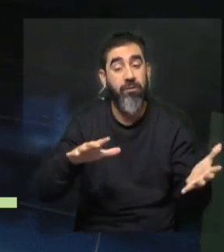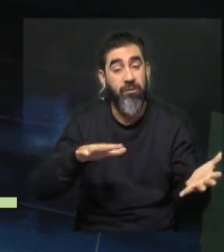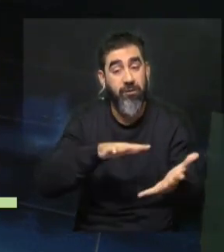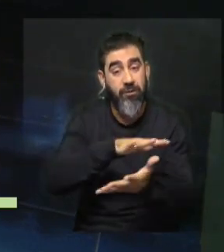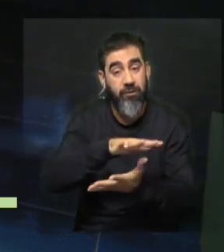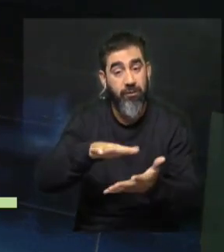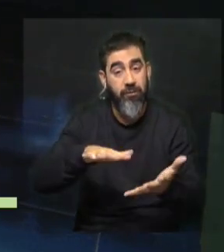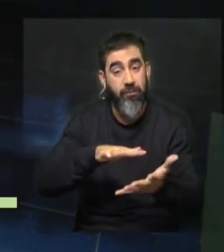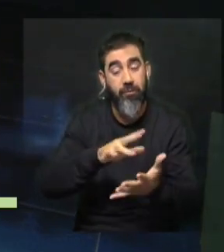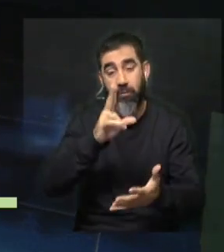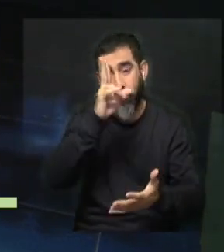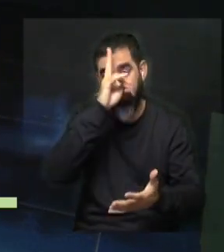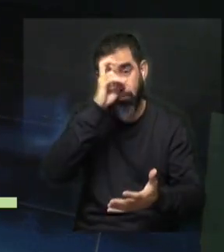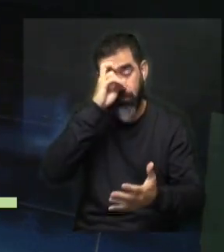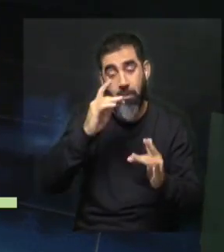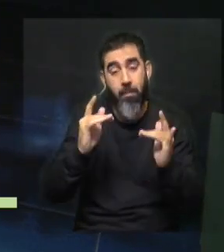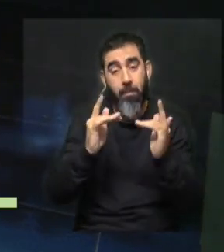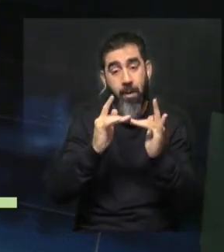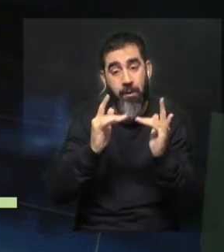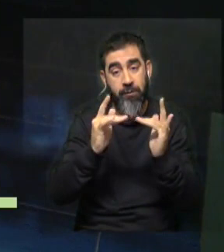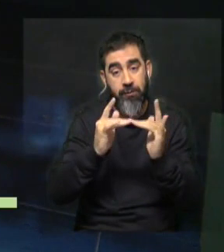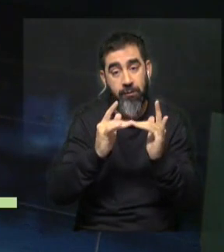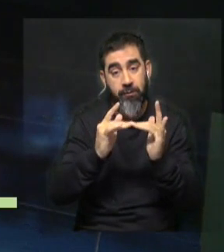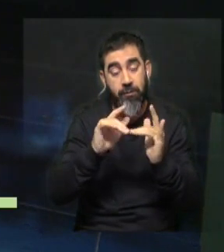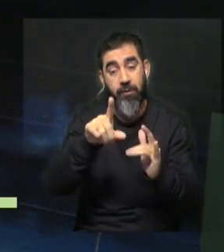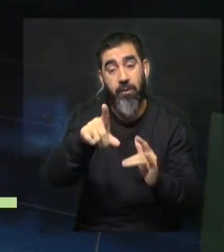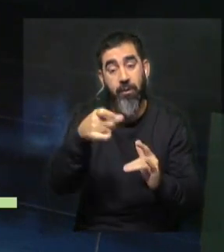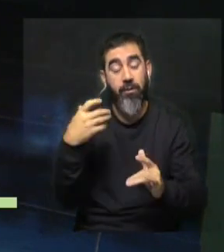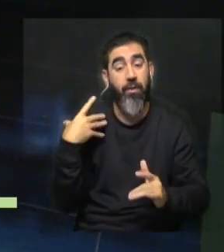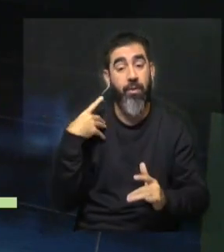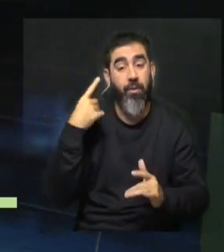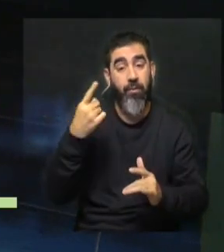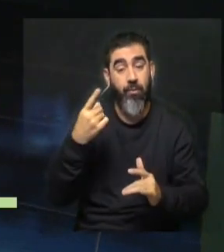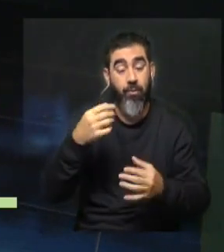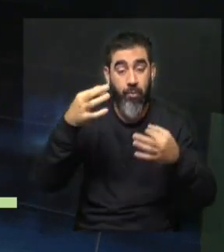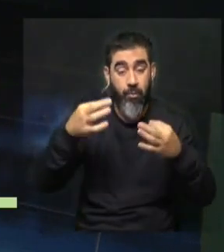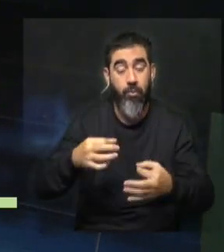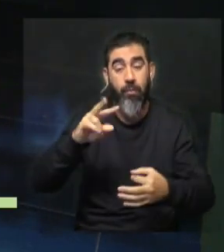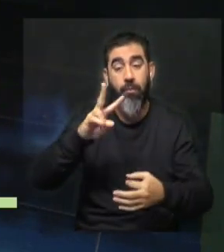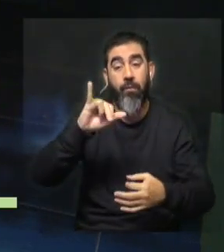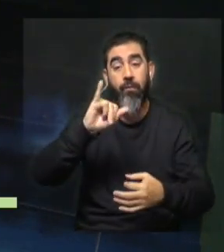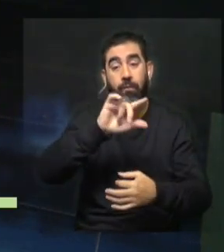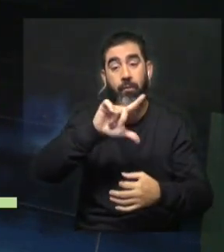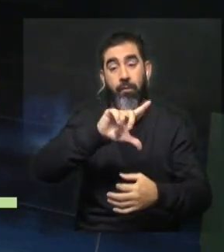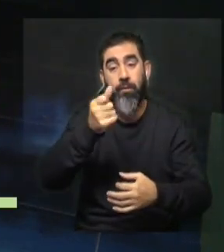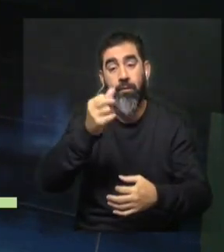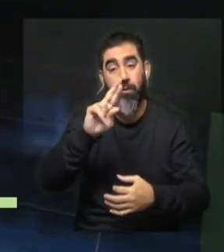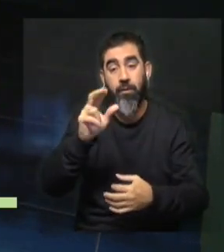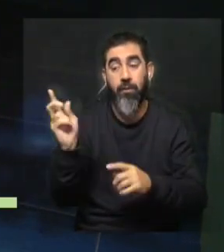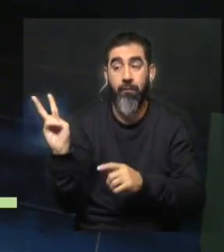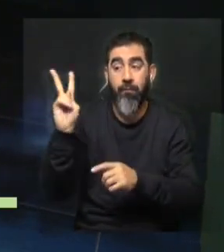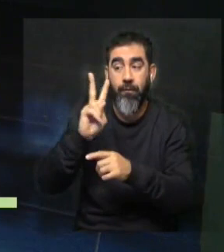situación se da en el hospital Maciel cuyo bueno ex director era justamente Álvaro Villar quien va a estar con nosotros